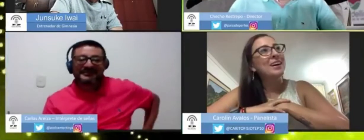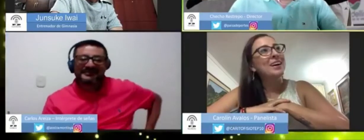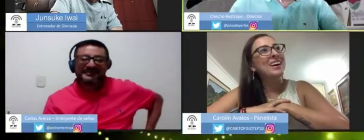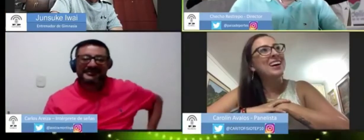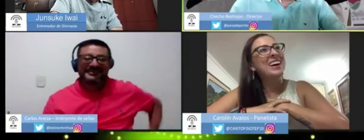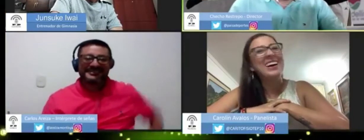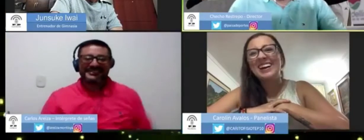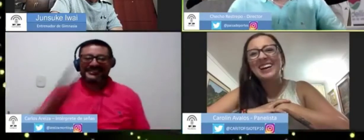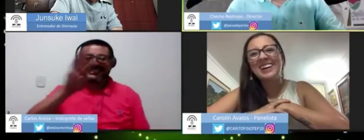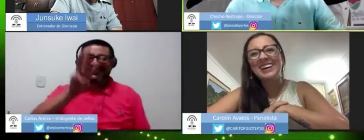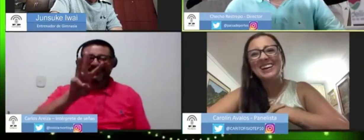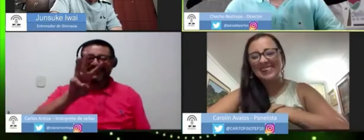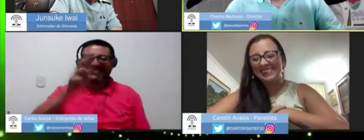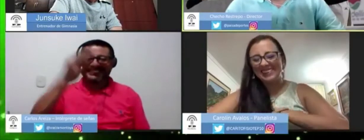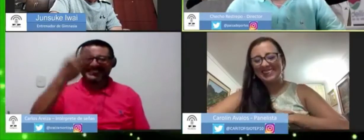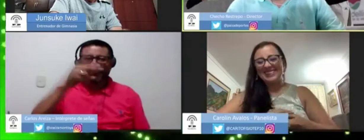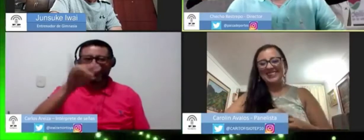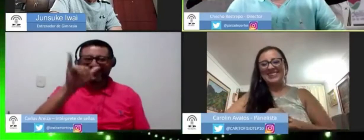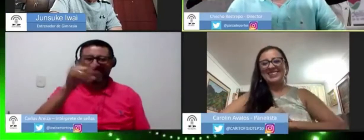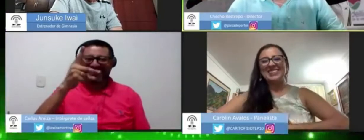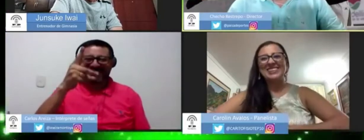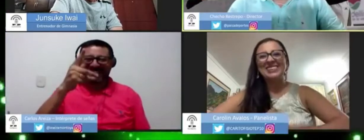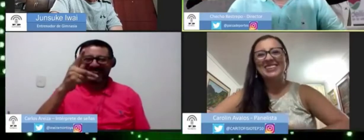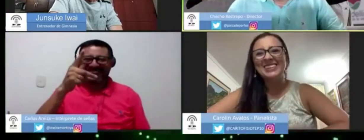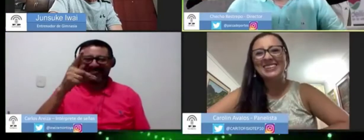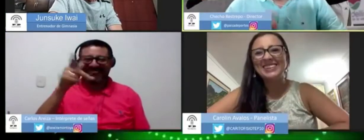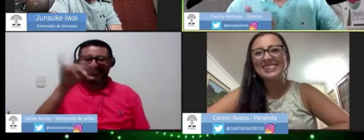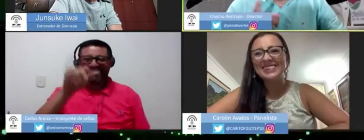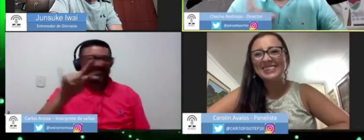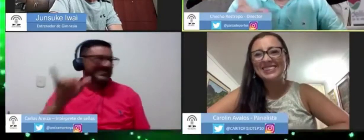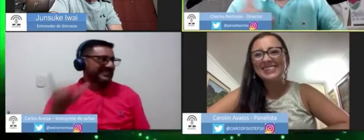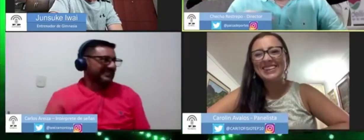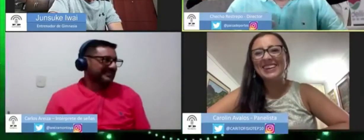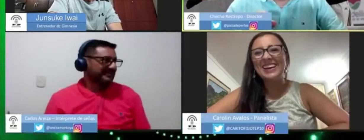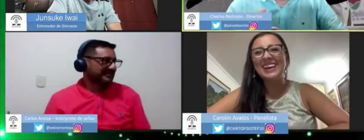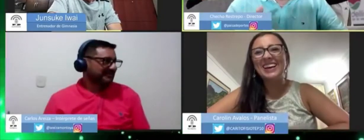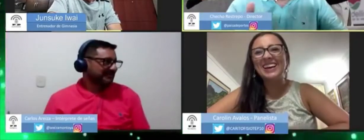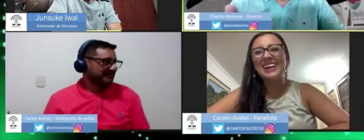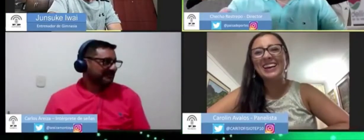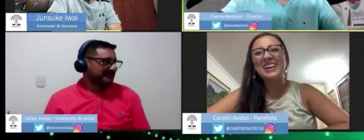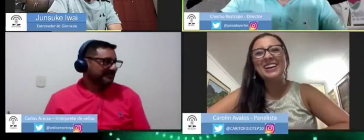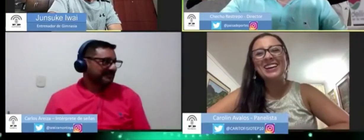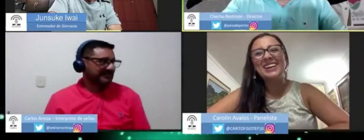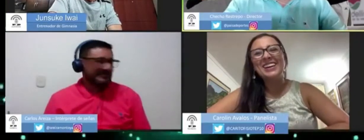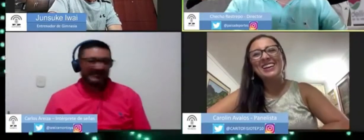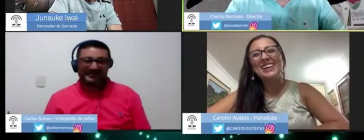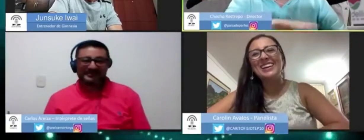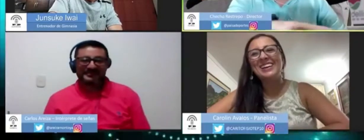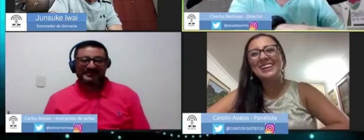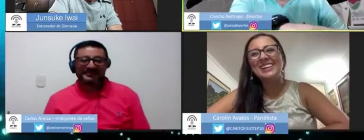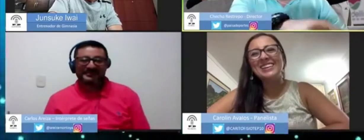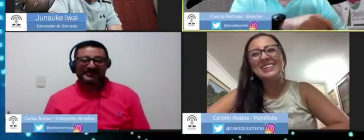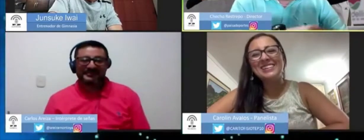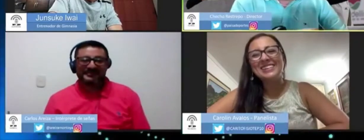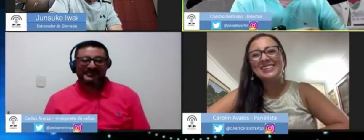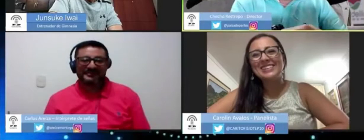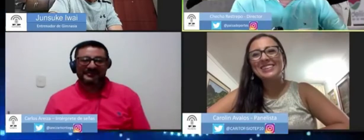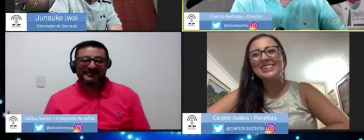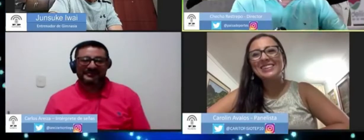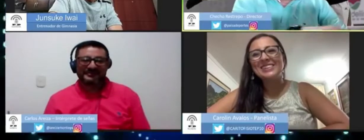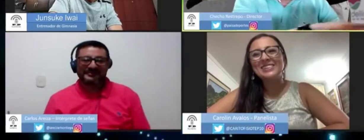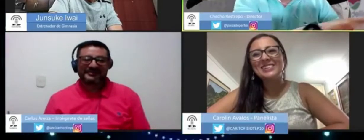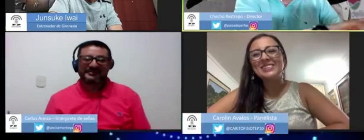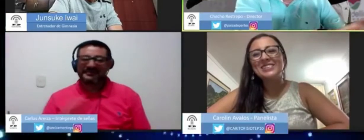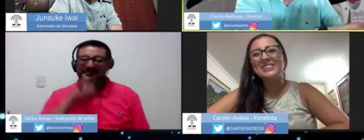Ave María. Pero bueno, sabrosito, pero ahí sí no sirve para montarse en edad. Vea, antes de que avancemos con una pregunta que le quiero al